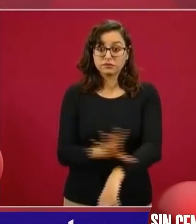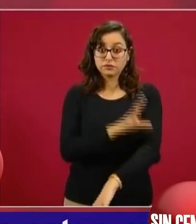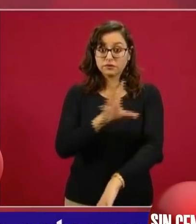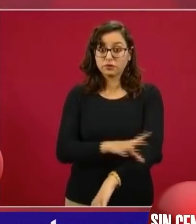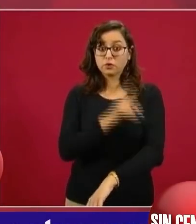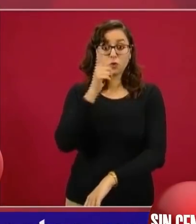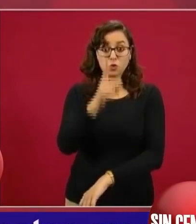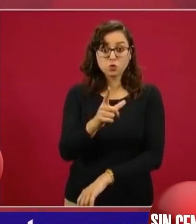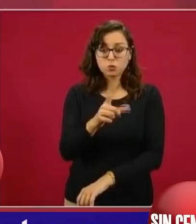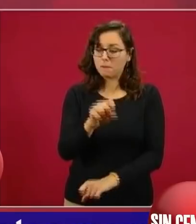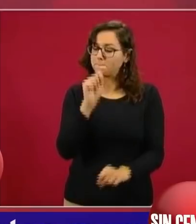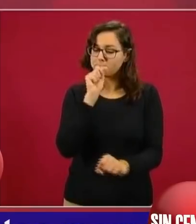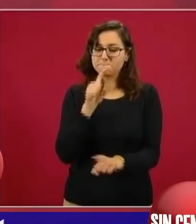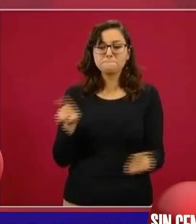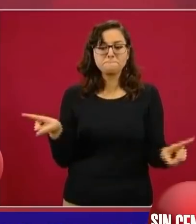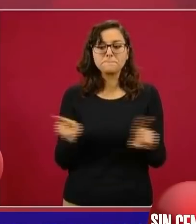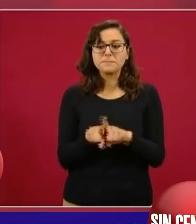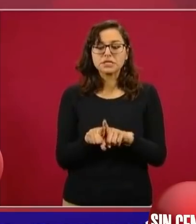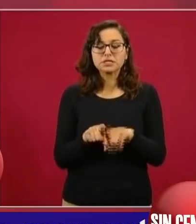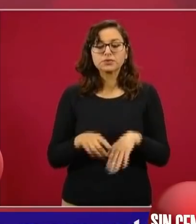mismo.